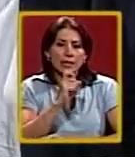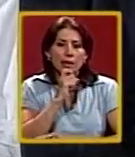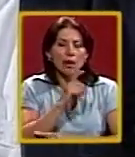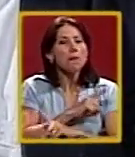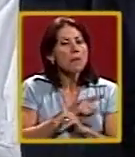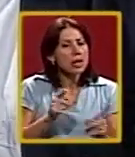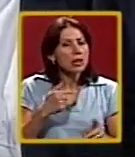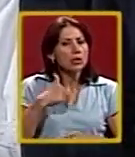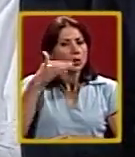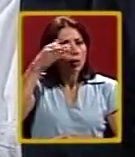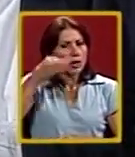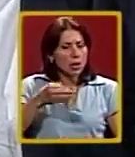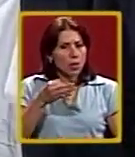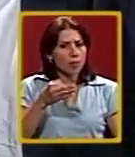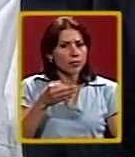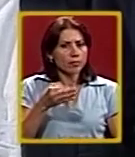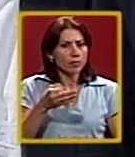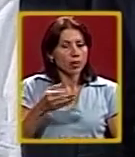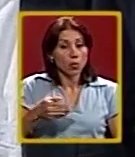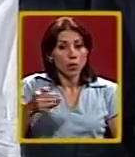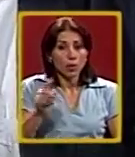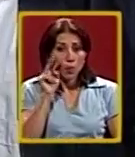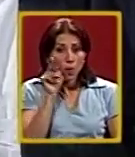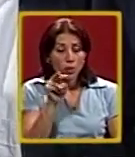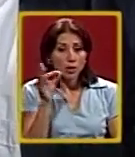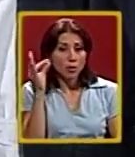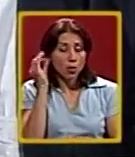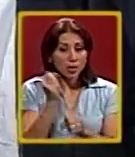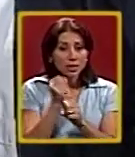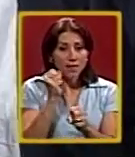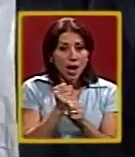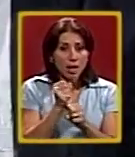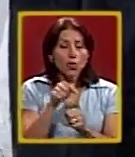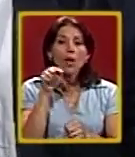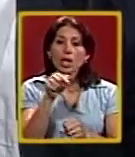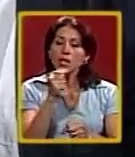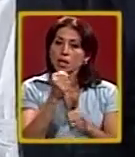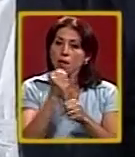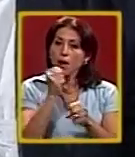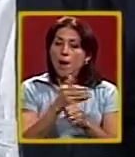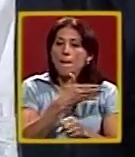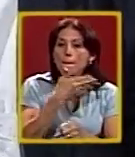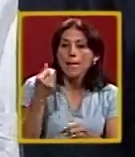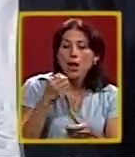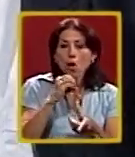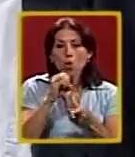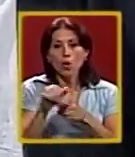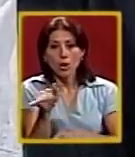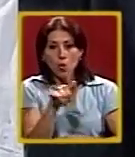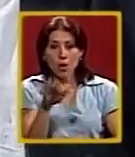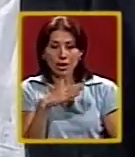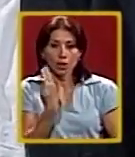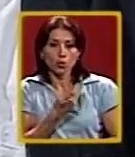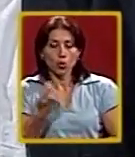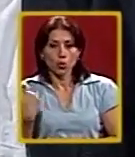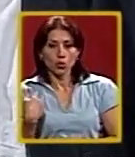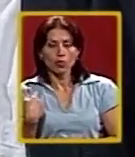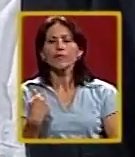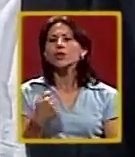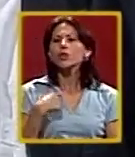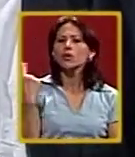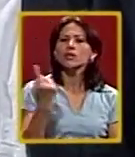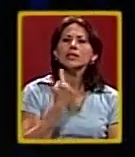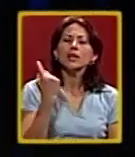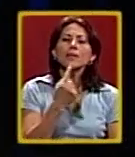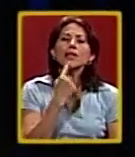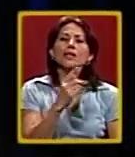verlas desempeñando es que desempeñan igual o mejor que nosotros. Yo siempre he dicho que nosotros tenemos